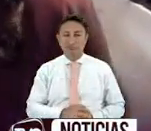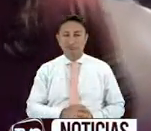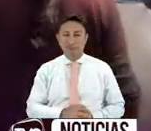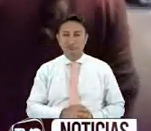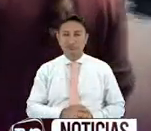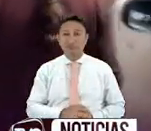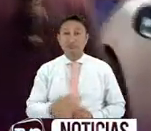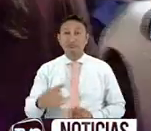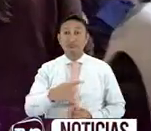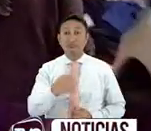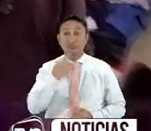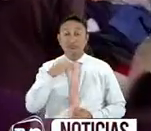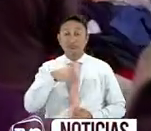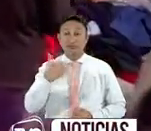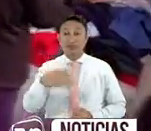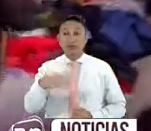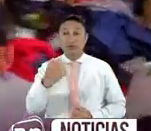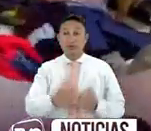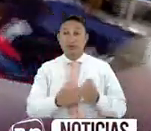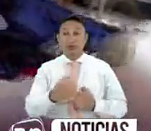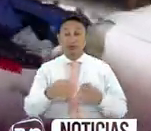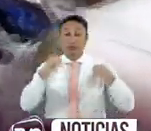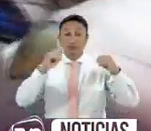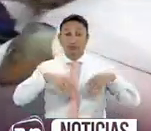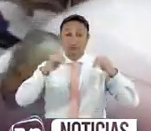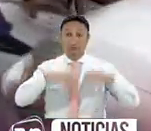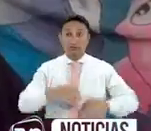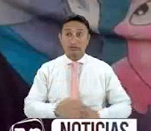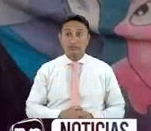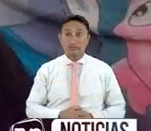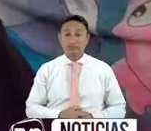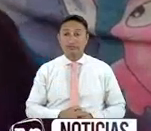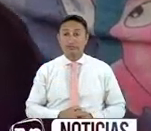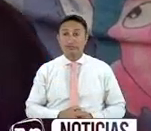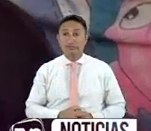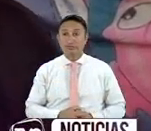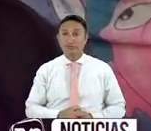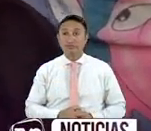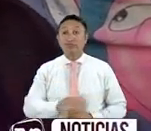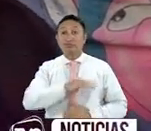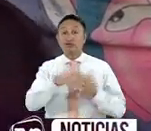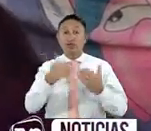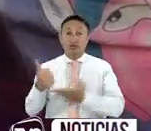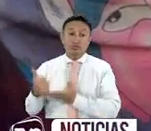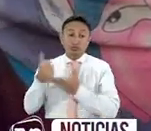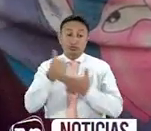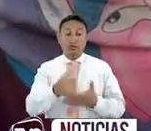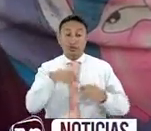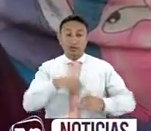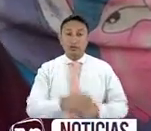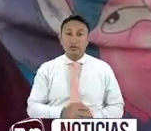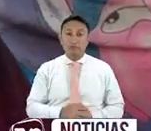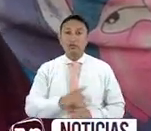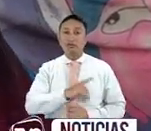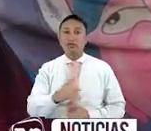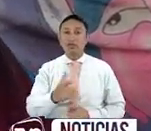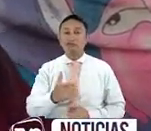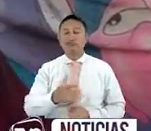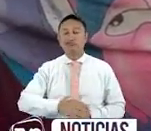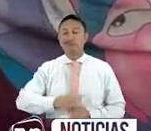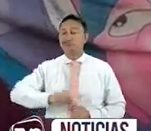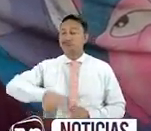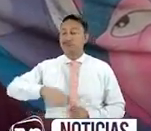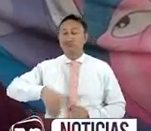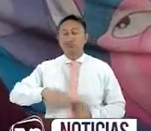de tensión que tuvieron que vivir tras las lluvias todos vinieron a ayudar una manito pero ya era tarde papá